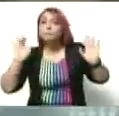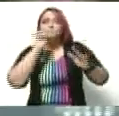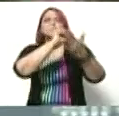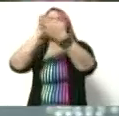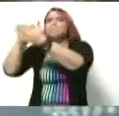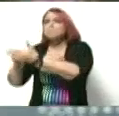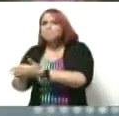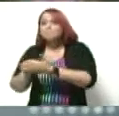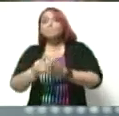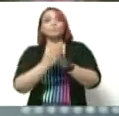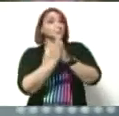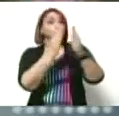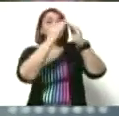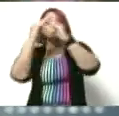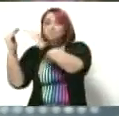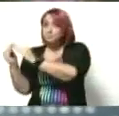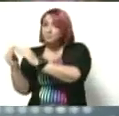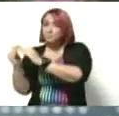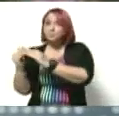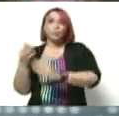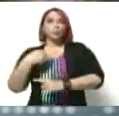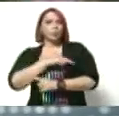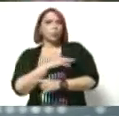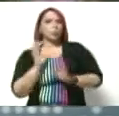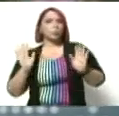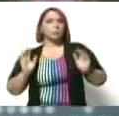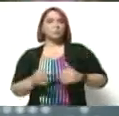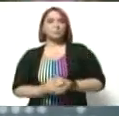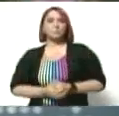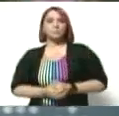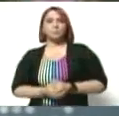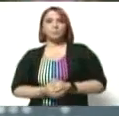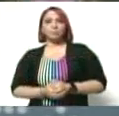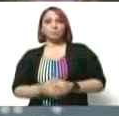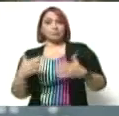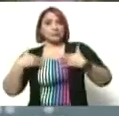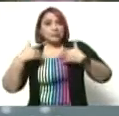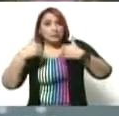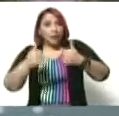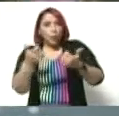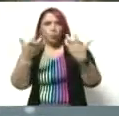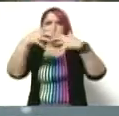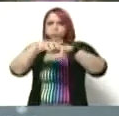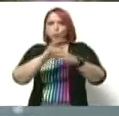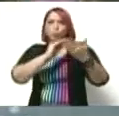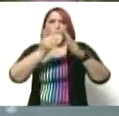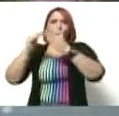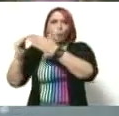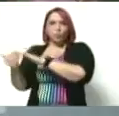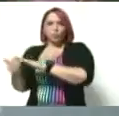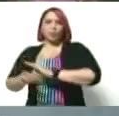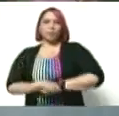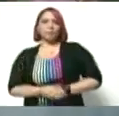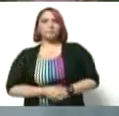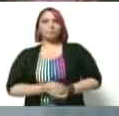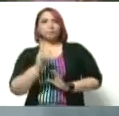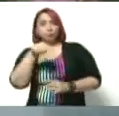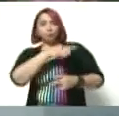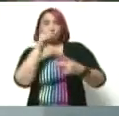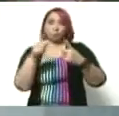casa por casa ahí estamos en el área de salud integral comunitaria las iguanas para en el